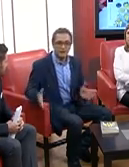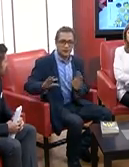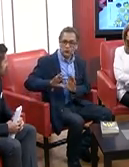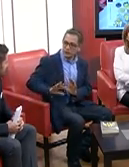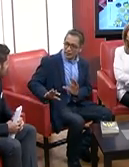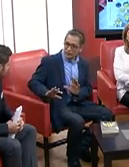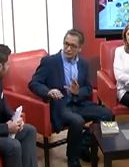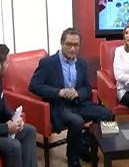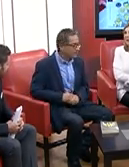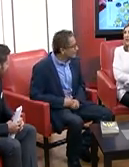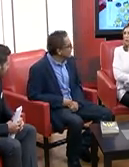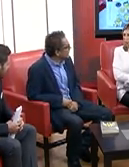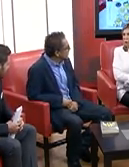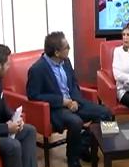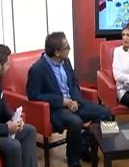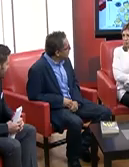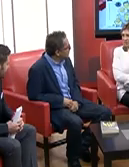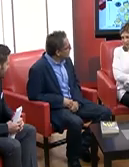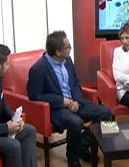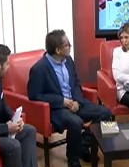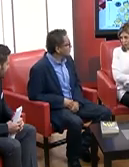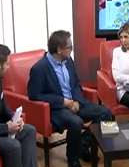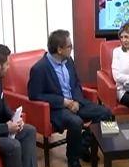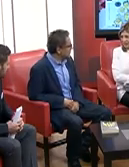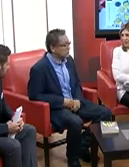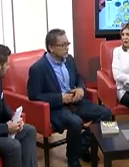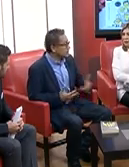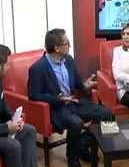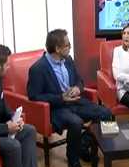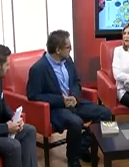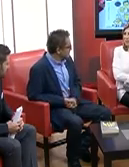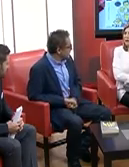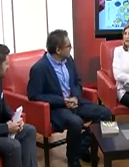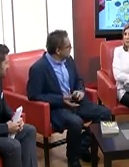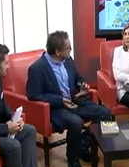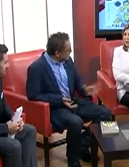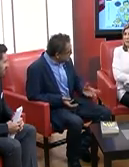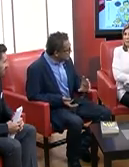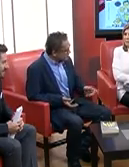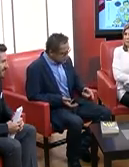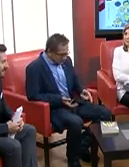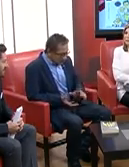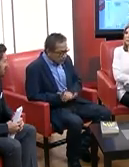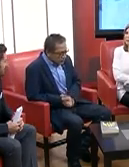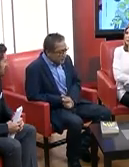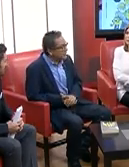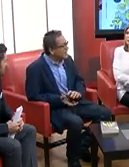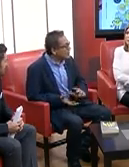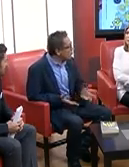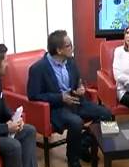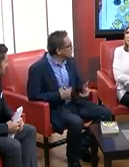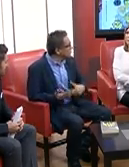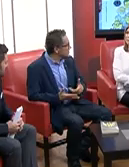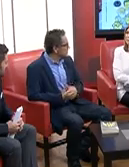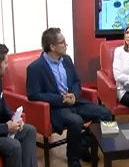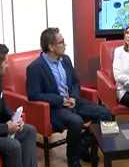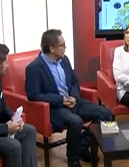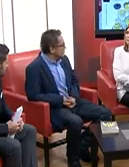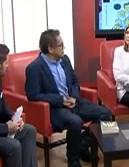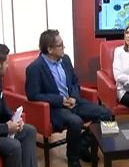cosa y ocultar otra. En el fondo pensar otra, exacto, ¿no? Exactamente, o expresar otra. Entonces, sí. Eso habla muy bien del cómo